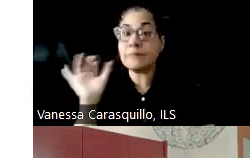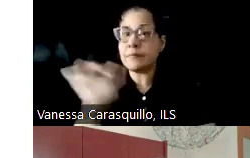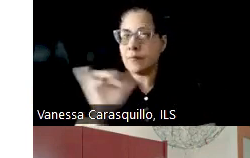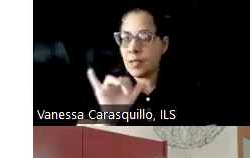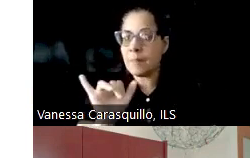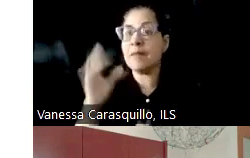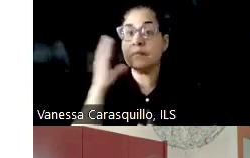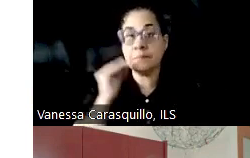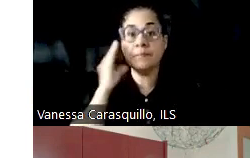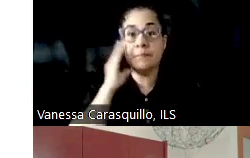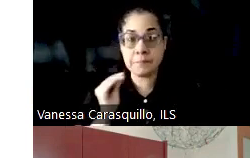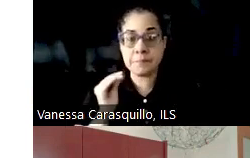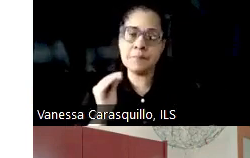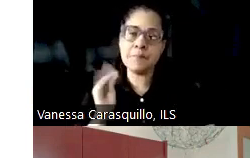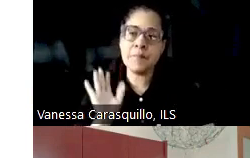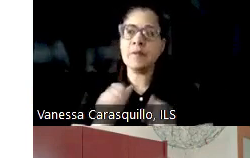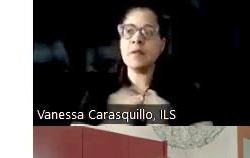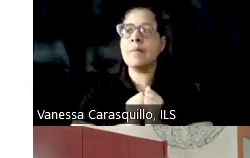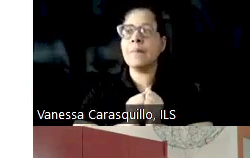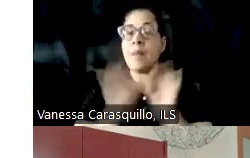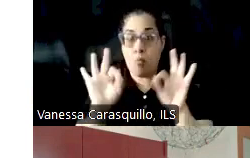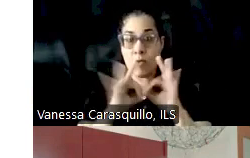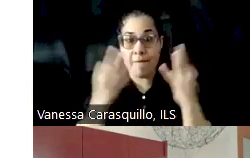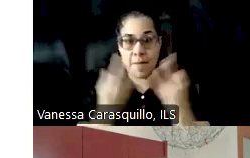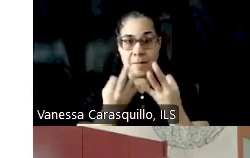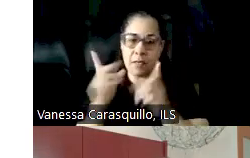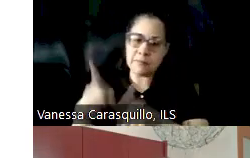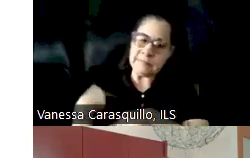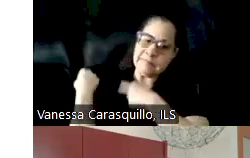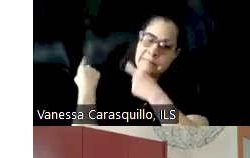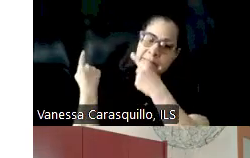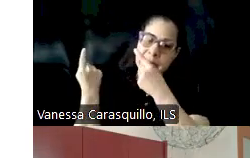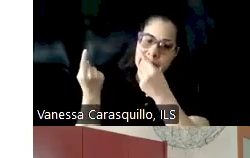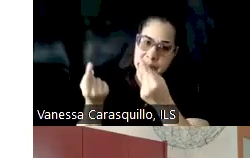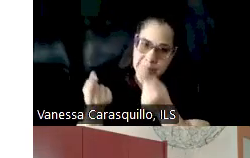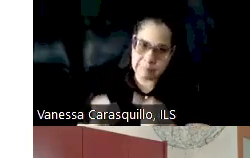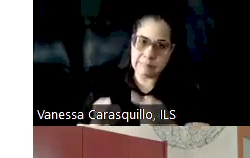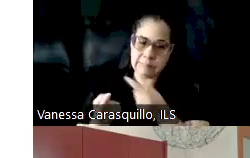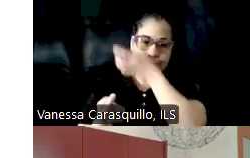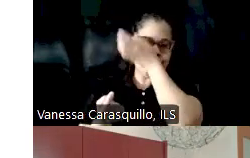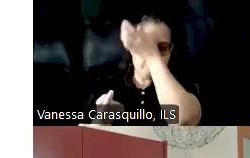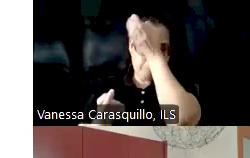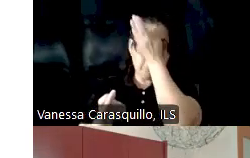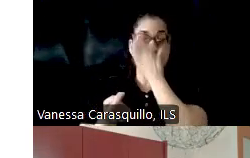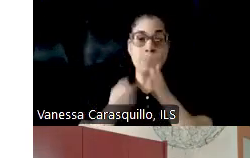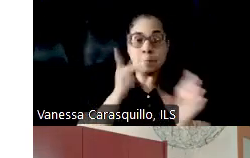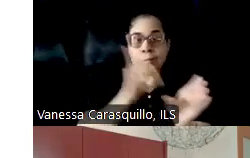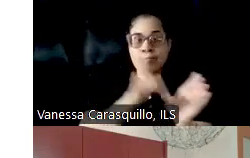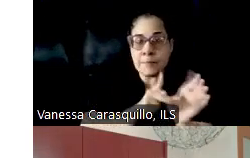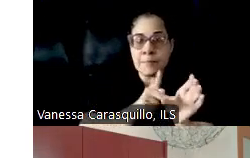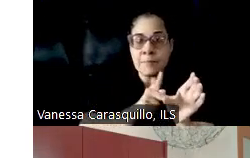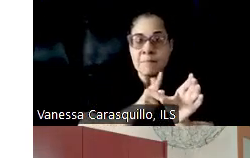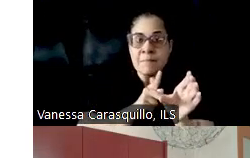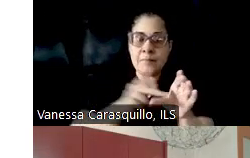experiencia de que tengo una familia que lleva años. Me cabe señalar, un psiquiatra de niños atiende por